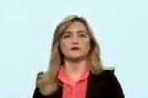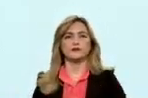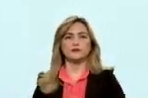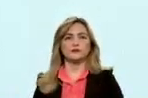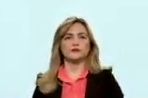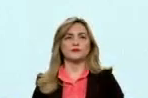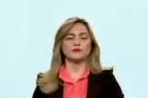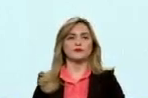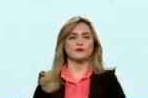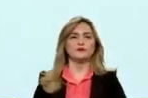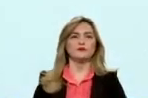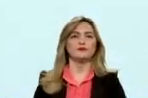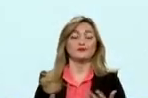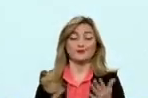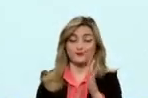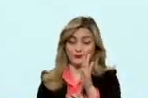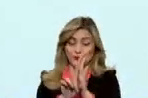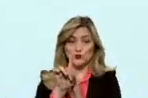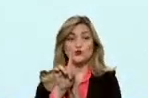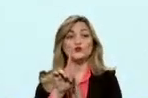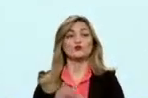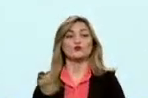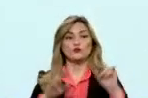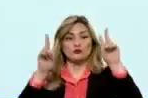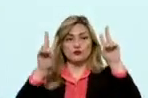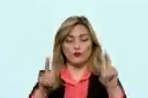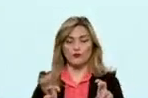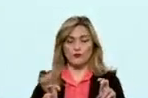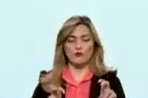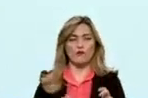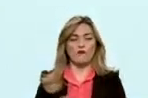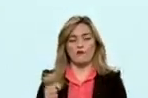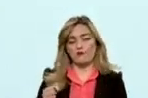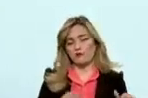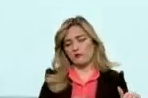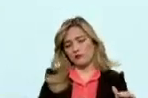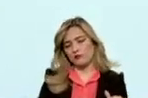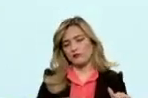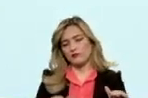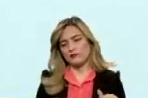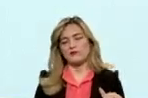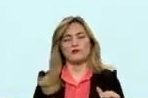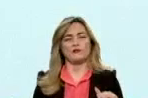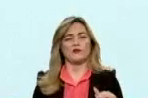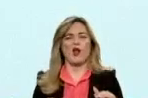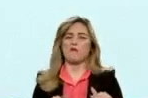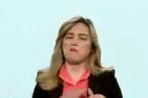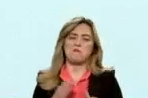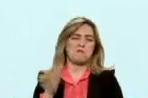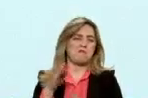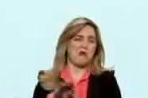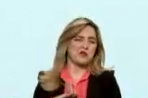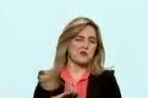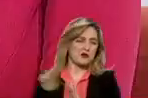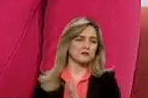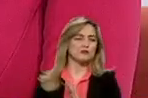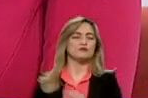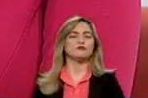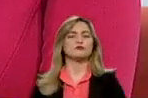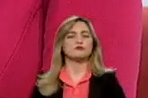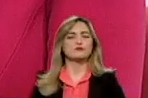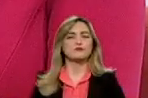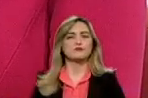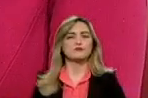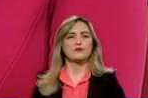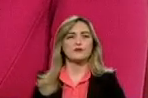en un camino de desarrollo nos dicen que el tema de los desplazamientos tienen que irse acortando. Y el hecho de que esta medida también